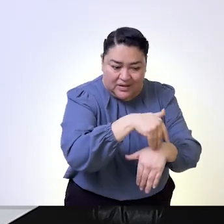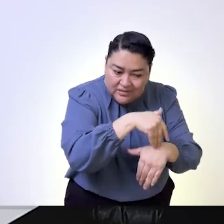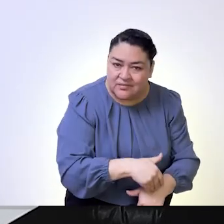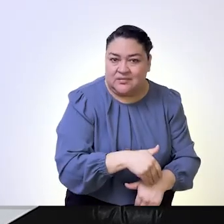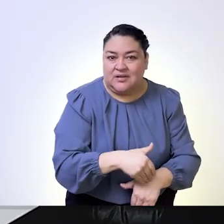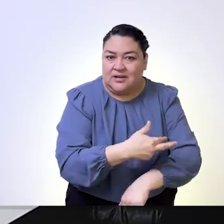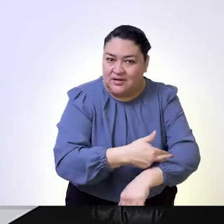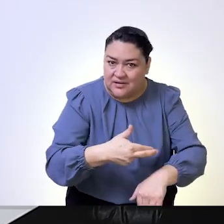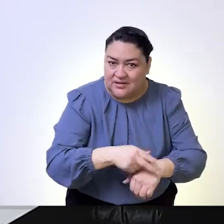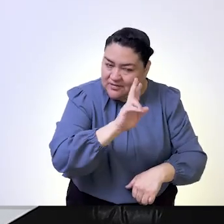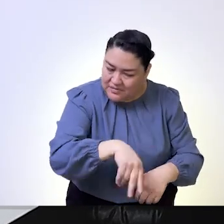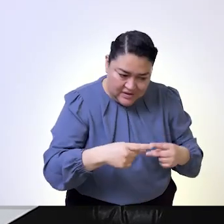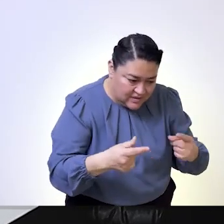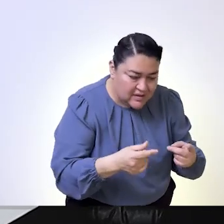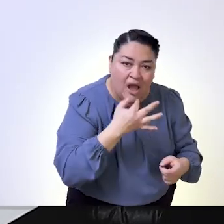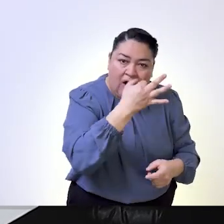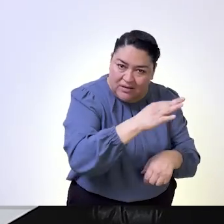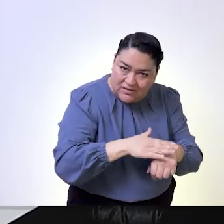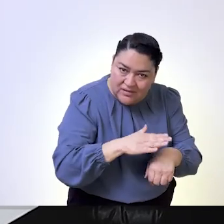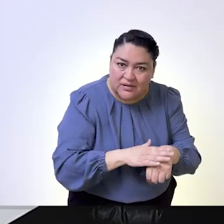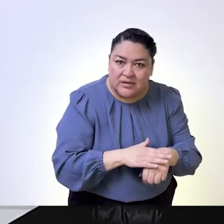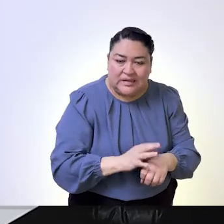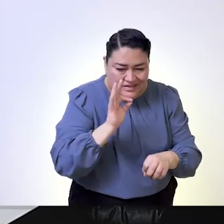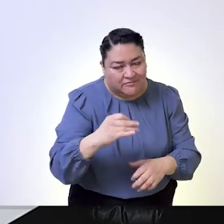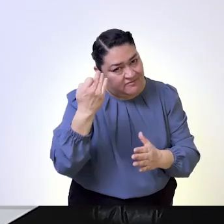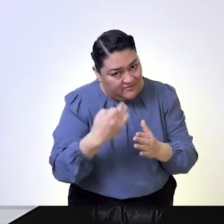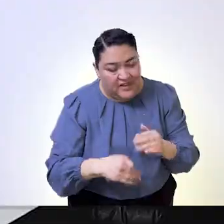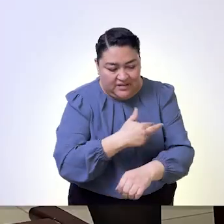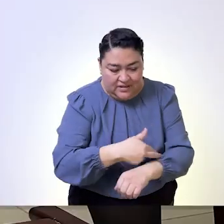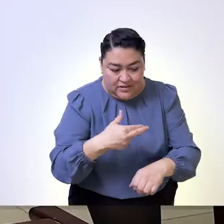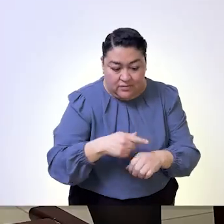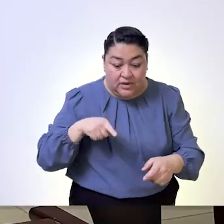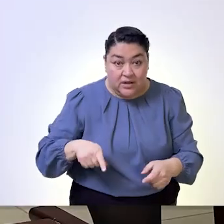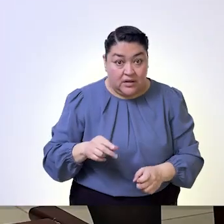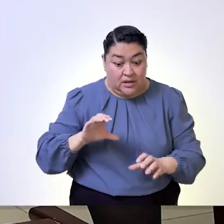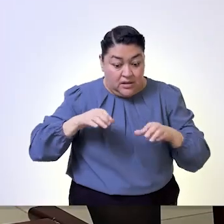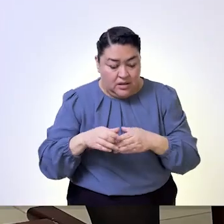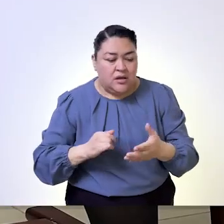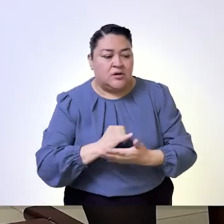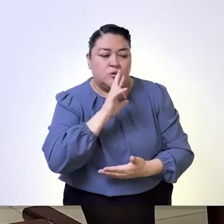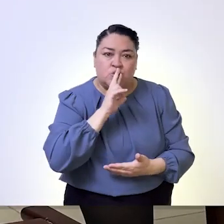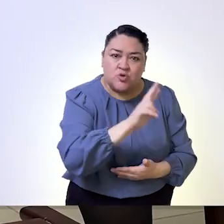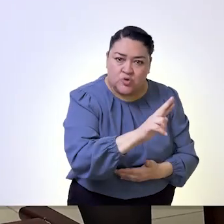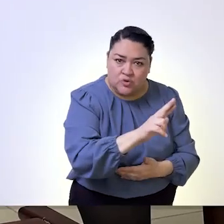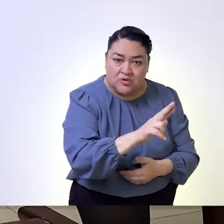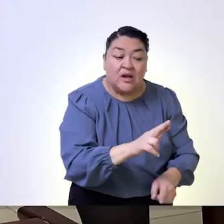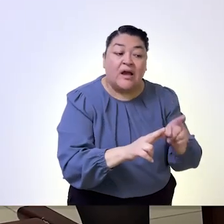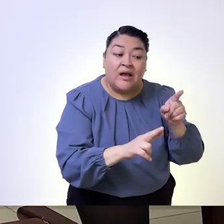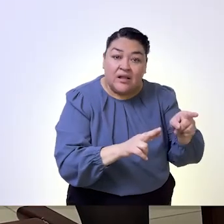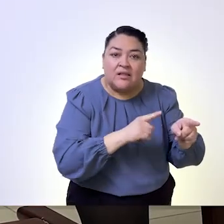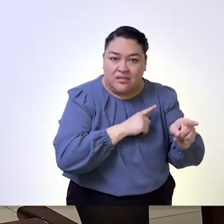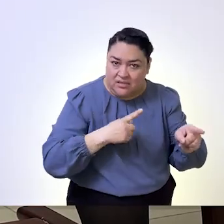de ejecución, de medidas de apremio, que verdaderamente posibiliten que esa resolución por disposición